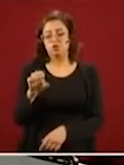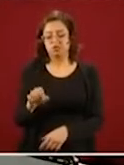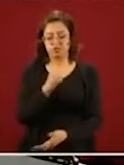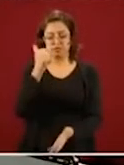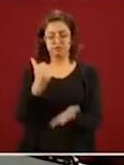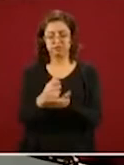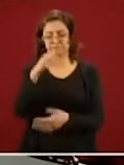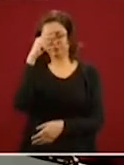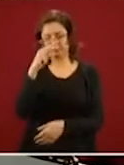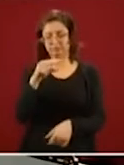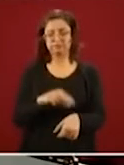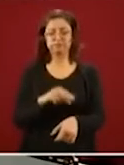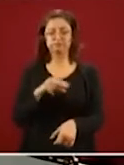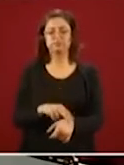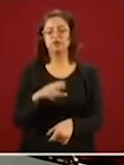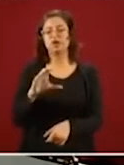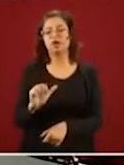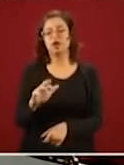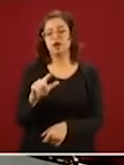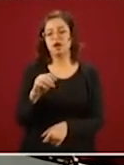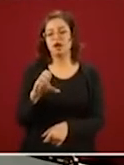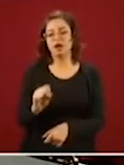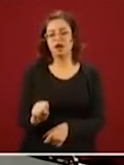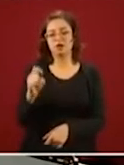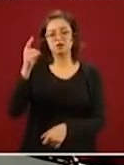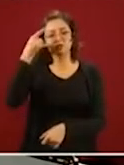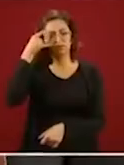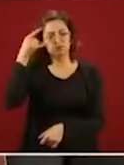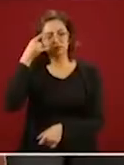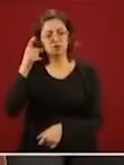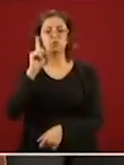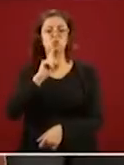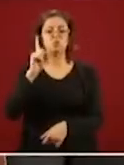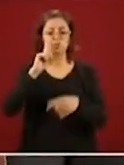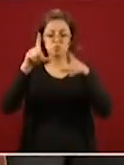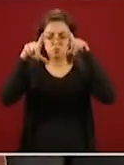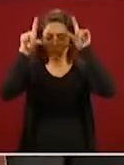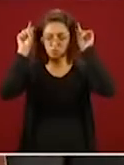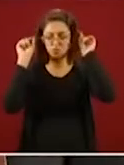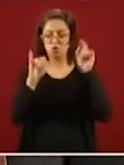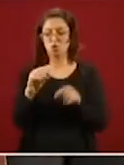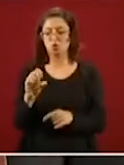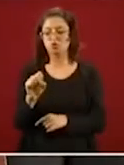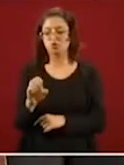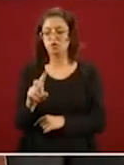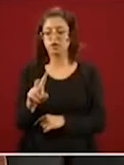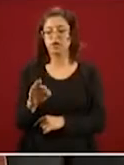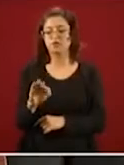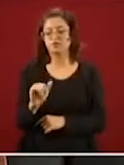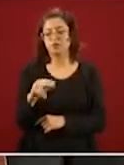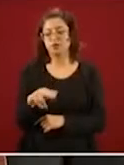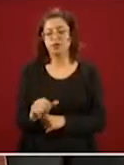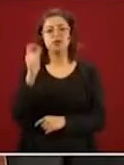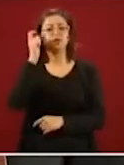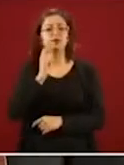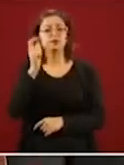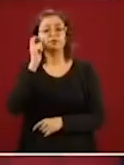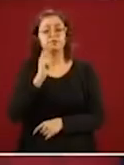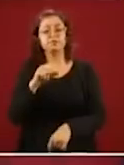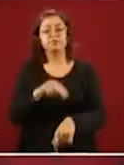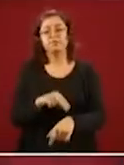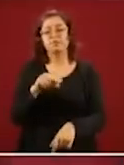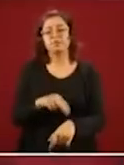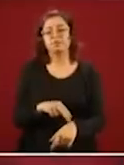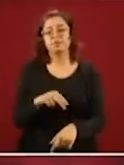doctor Carlos Félix Medina Villegas, Campeche, la enfermera Josefina Estrada Martínez, Guerrero, el doctor Luis Rafael